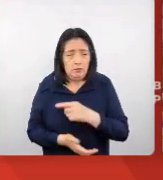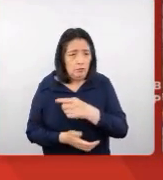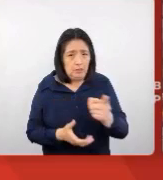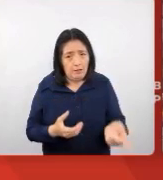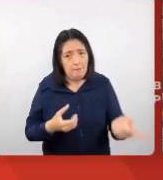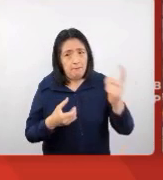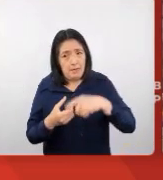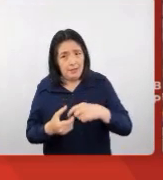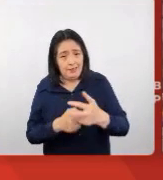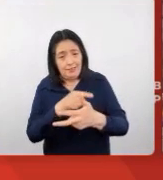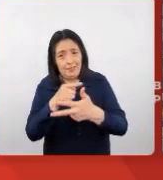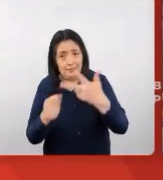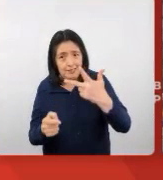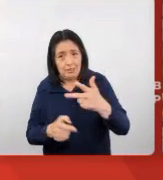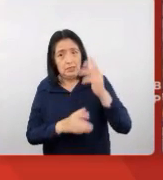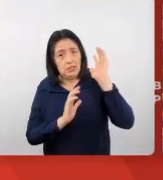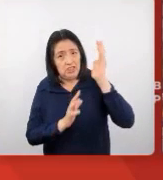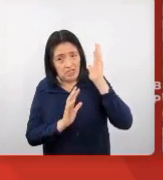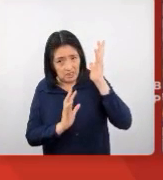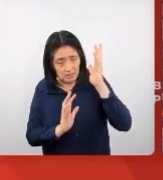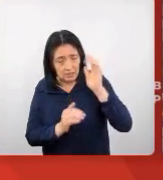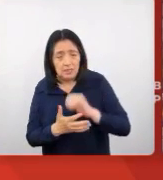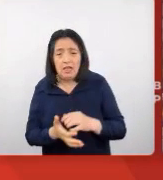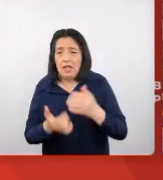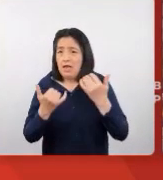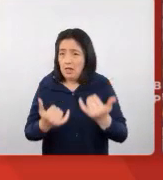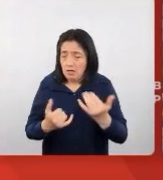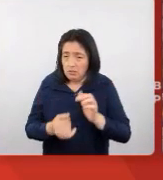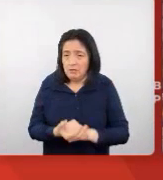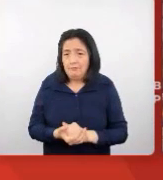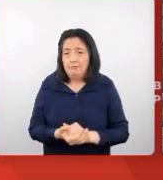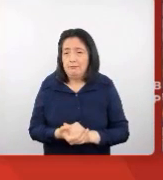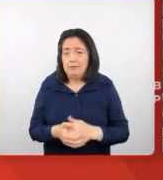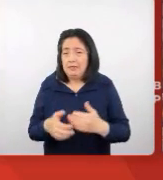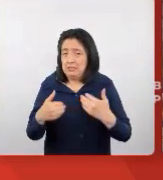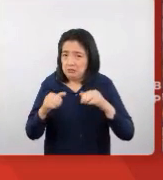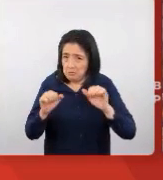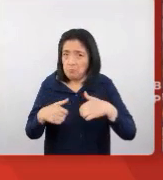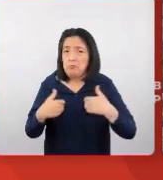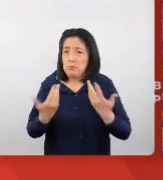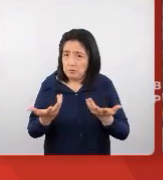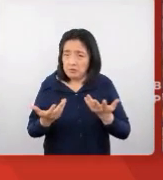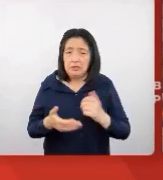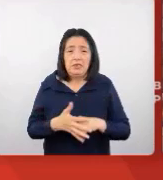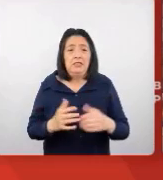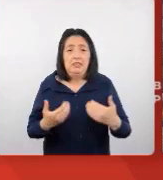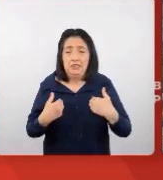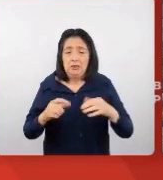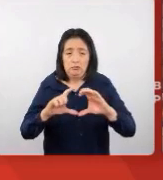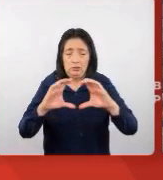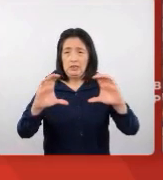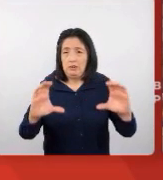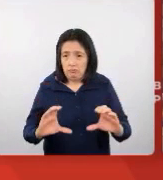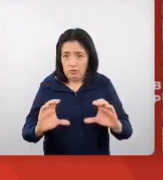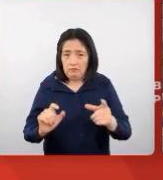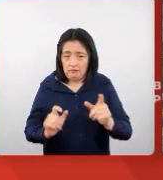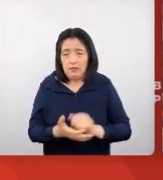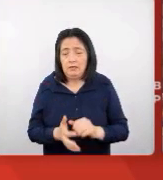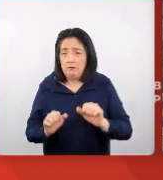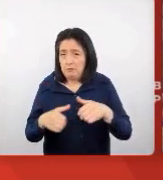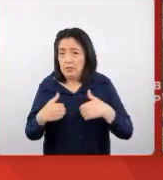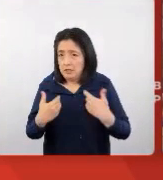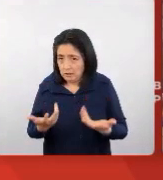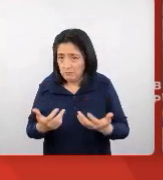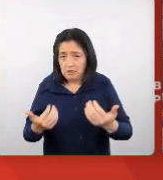de estas tres presentaciones, van a también poder acceder a una constancia, ¿sí? Para poder acceder a